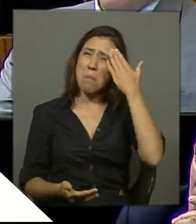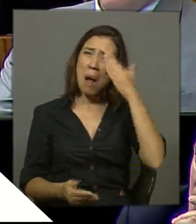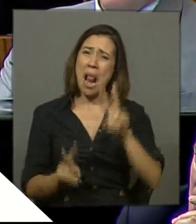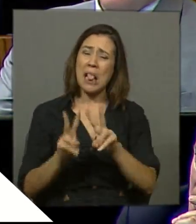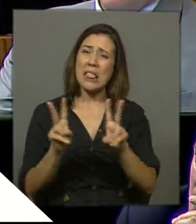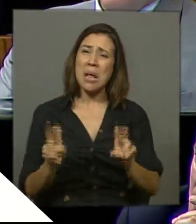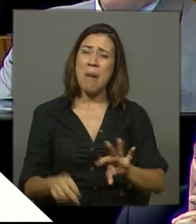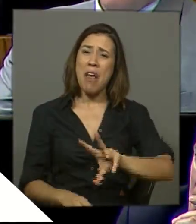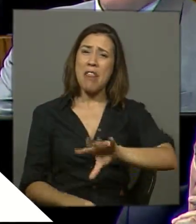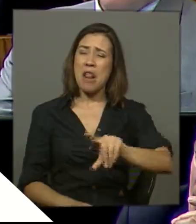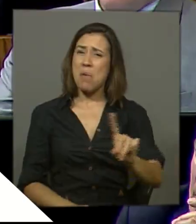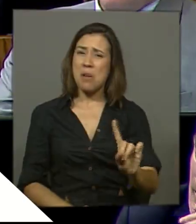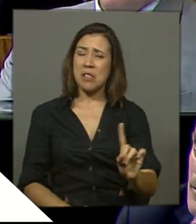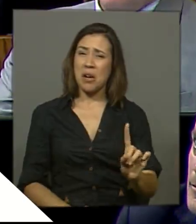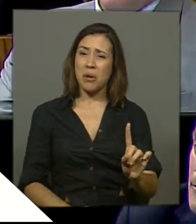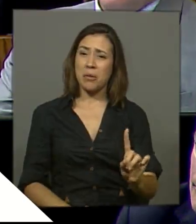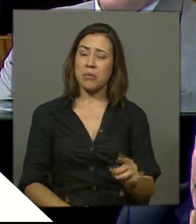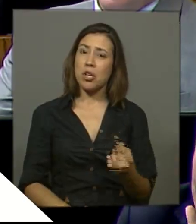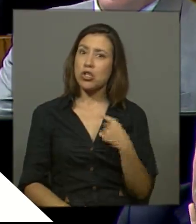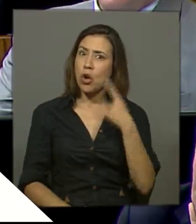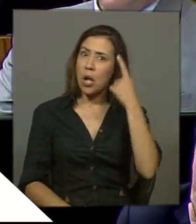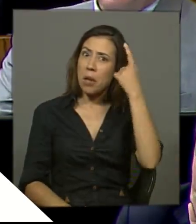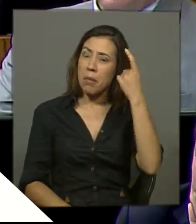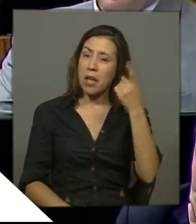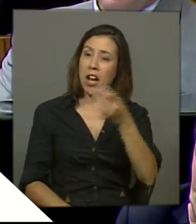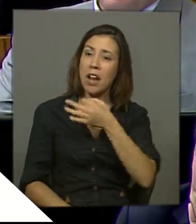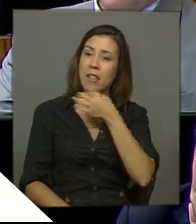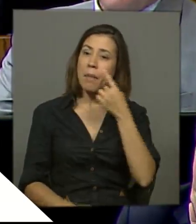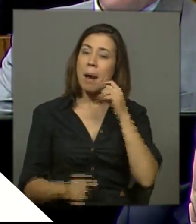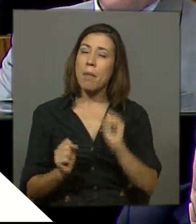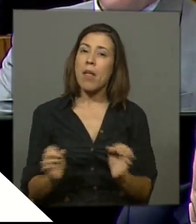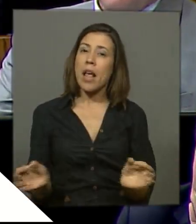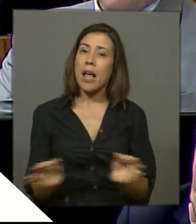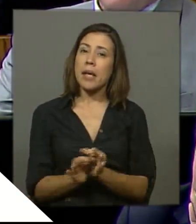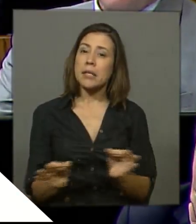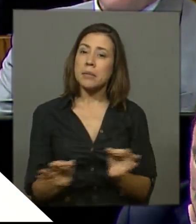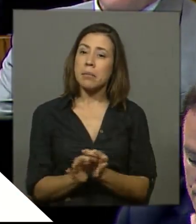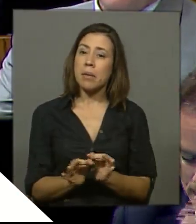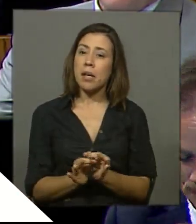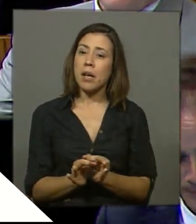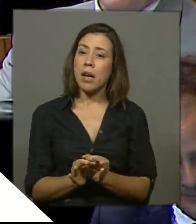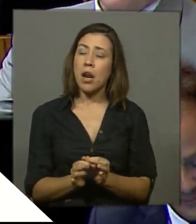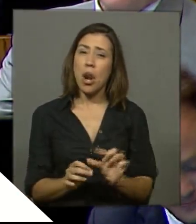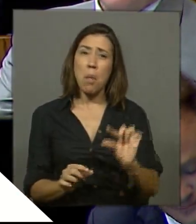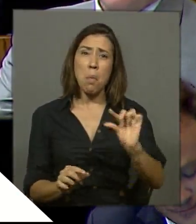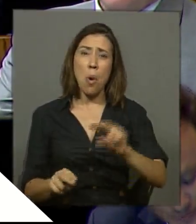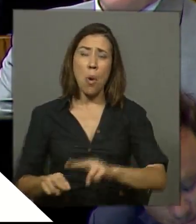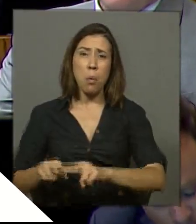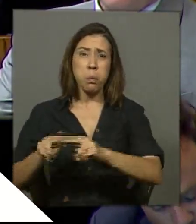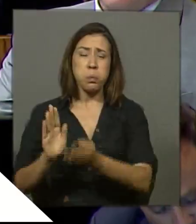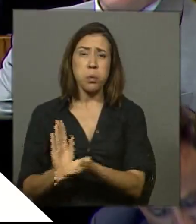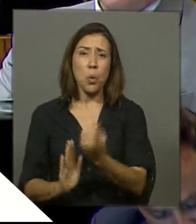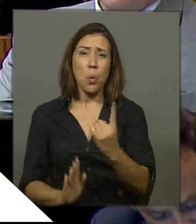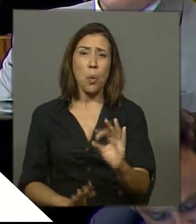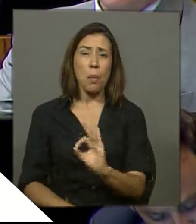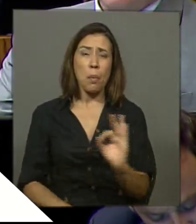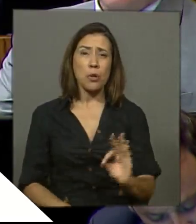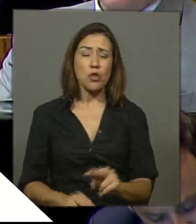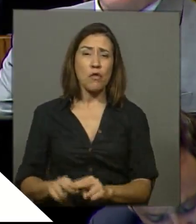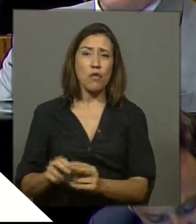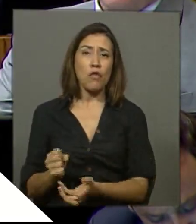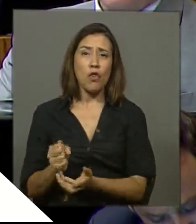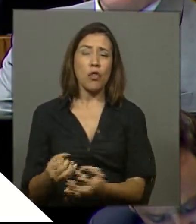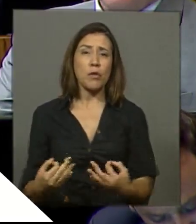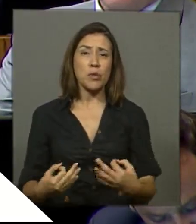materia de delincuencia me imagino que lo hacía para poder justificar el exiguo aumento de un 1% en los recursos